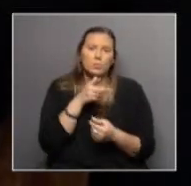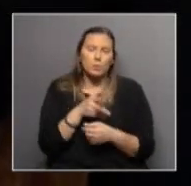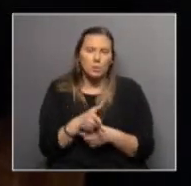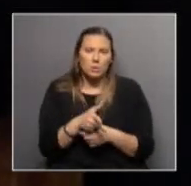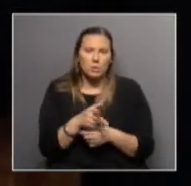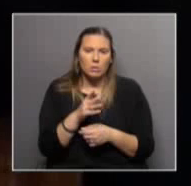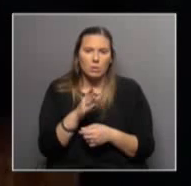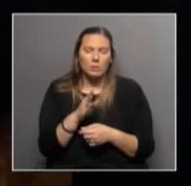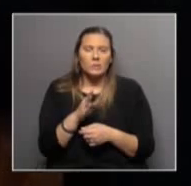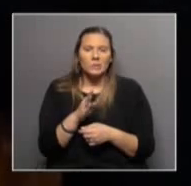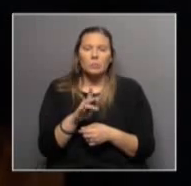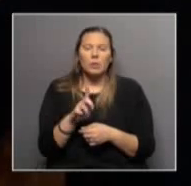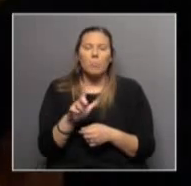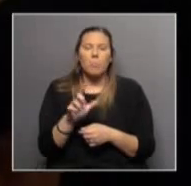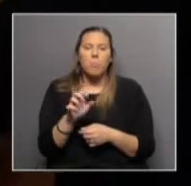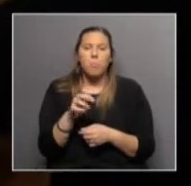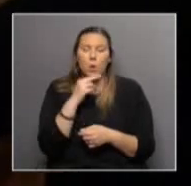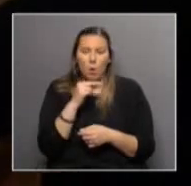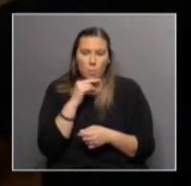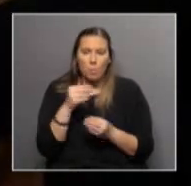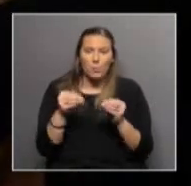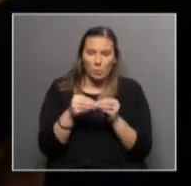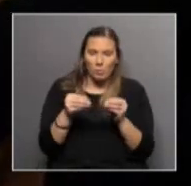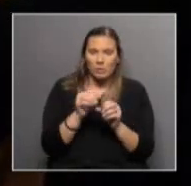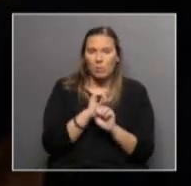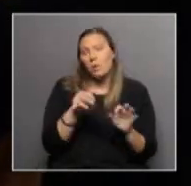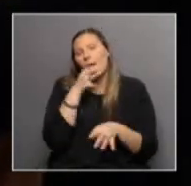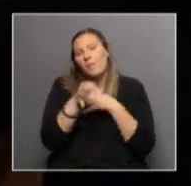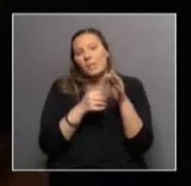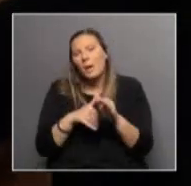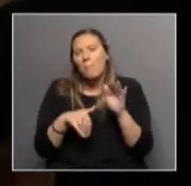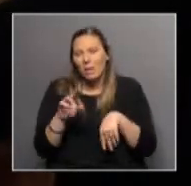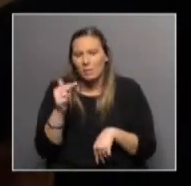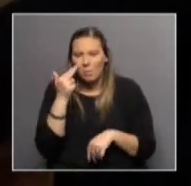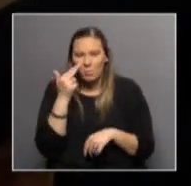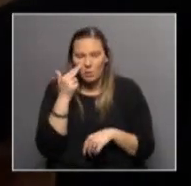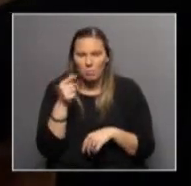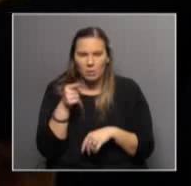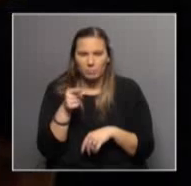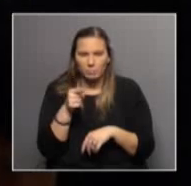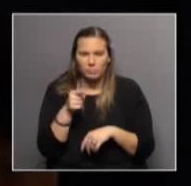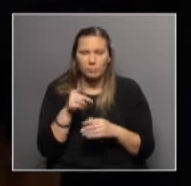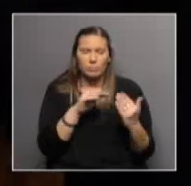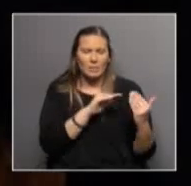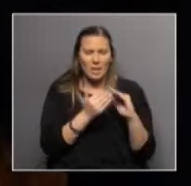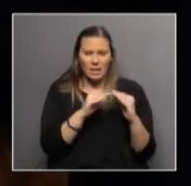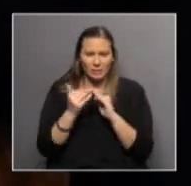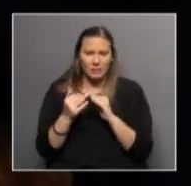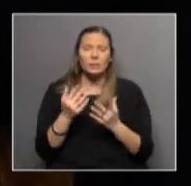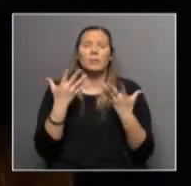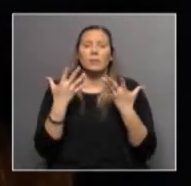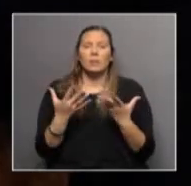plomo. Acá yo te voy a pasar mi compañera, que ella te puede explicar un poquito más el tema de ese de Aquiles Lanza, qué es lo que